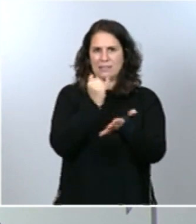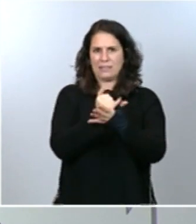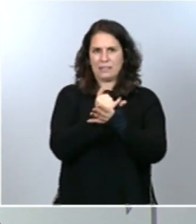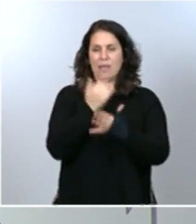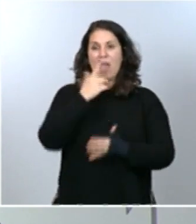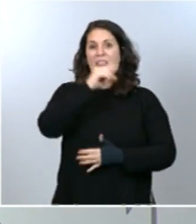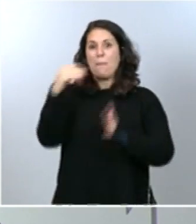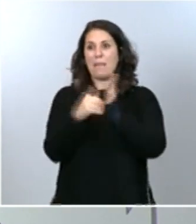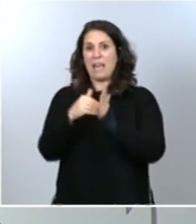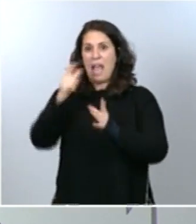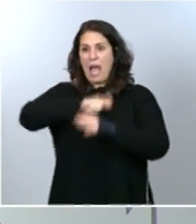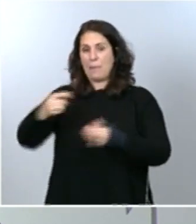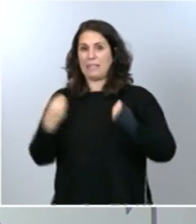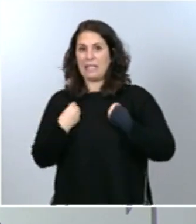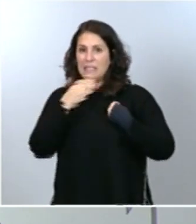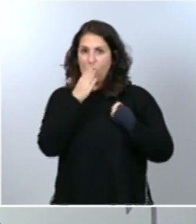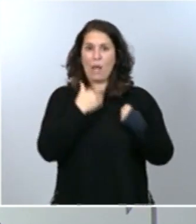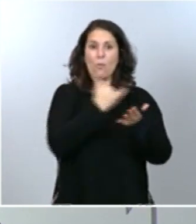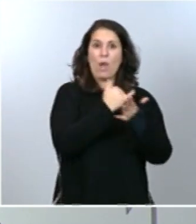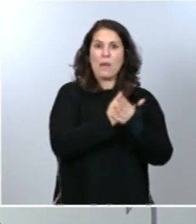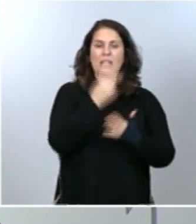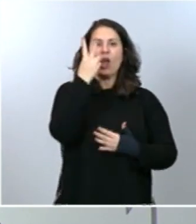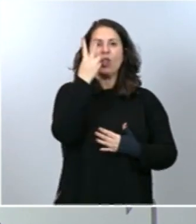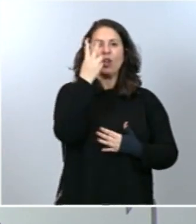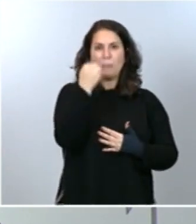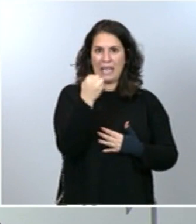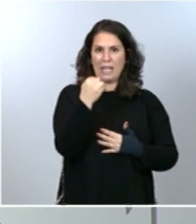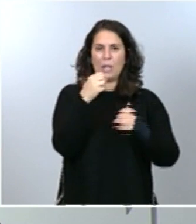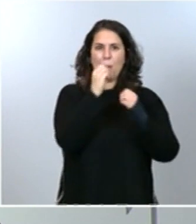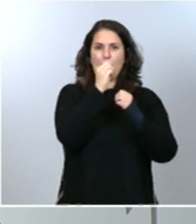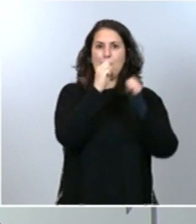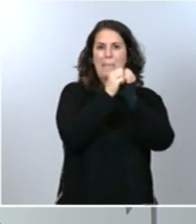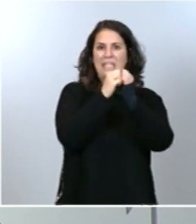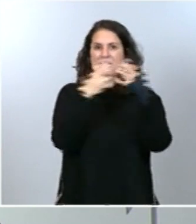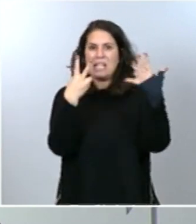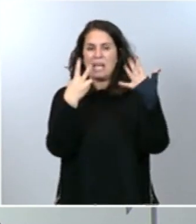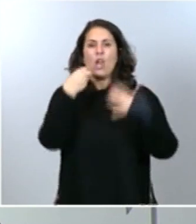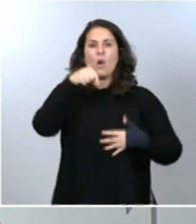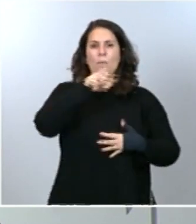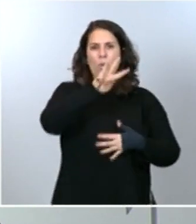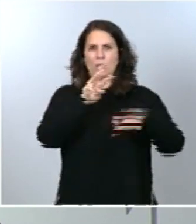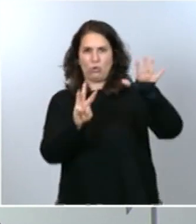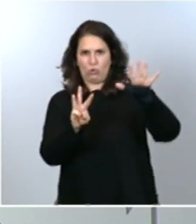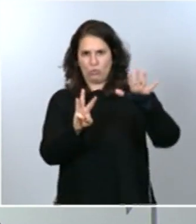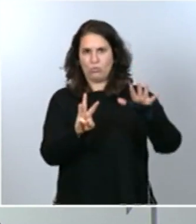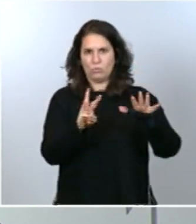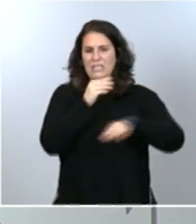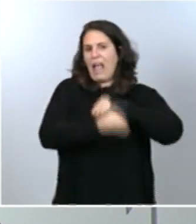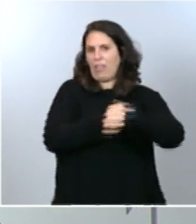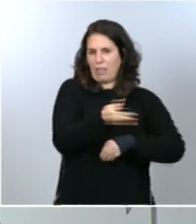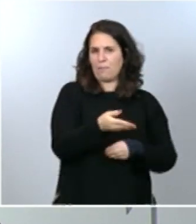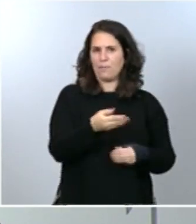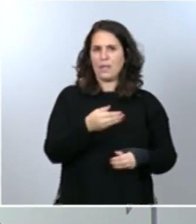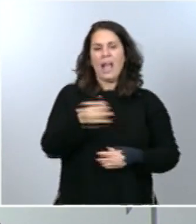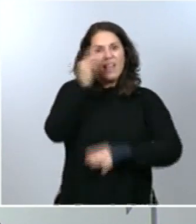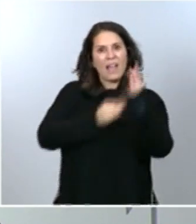a 2027 con 48 los datos de las pcs procesadas buenas del total de